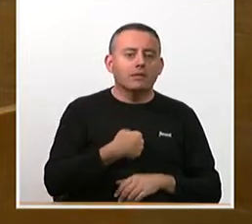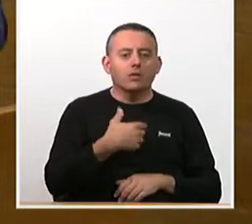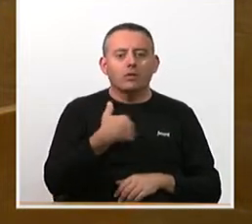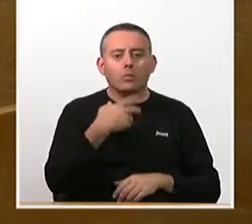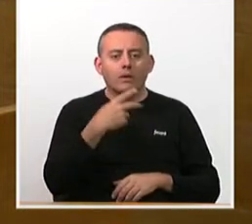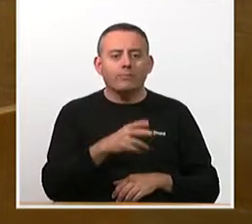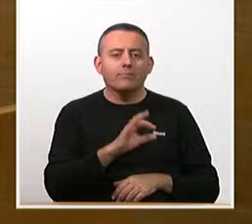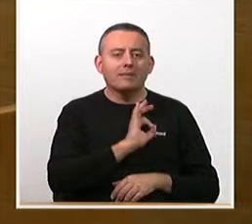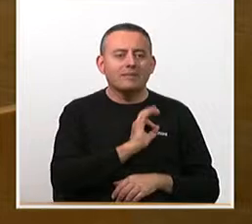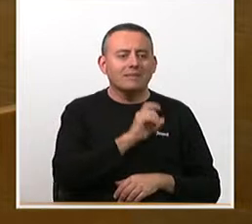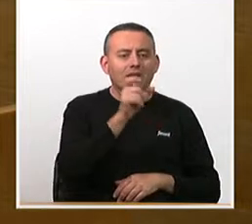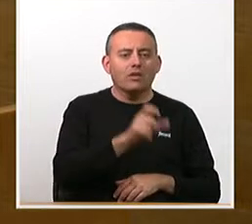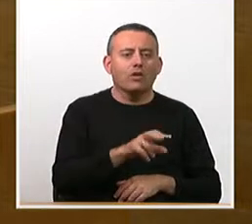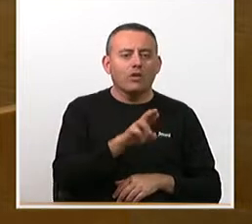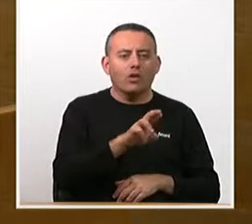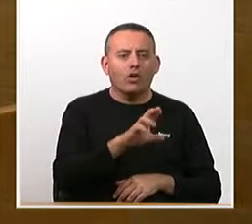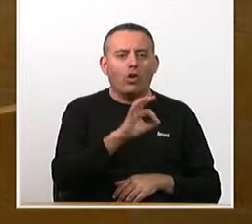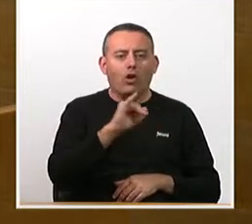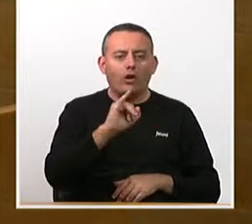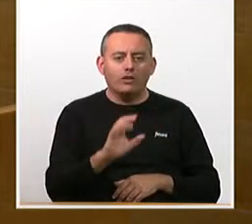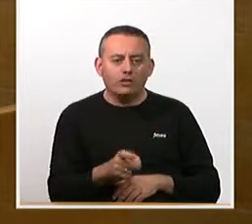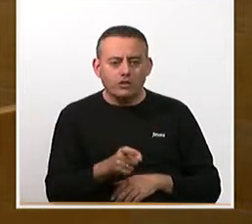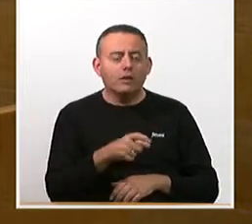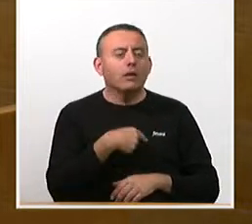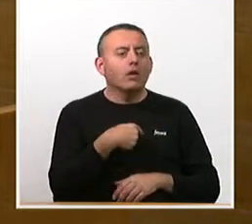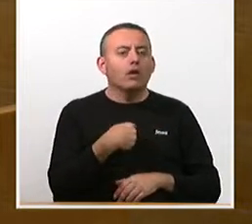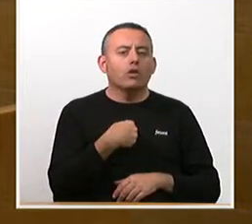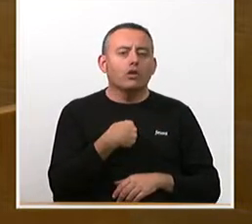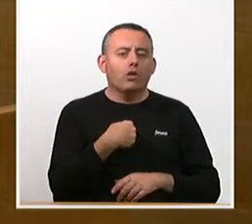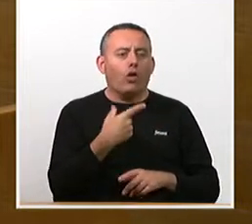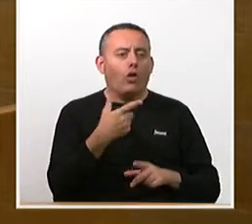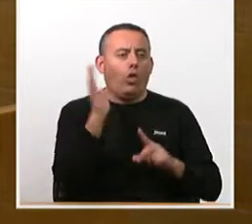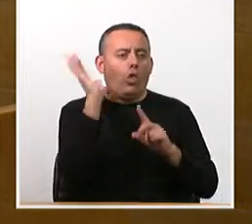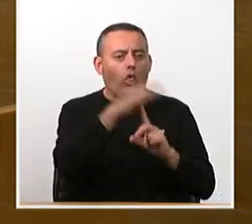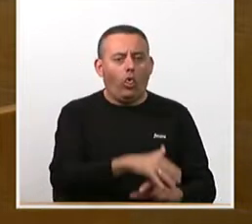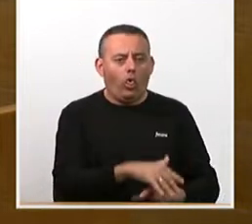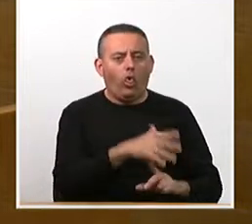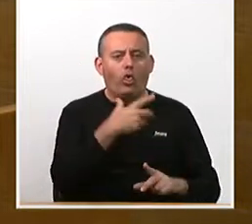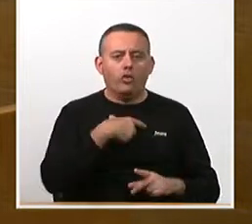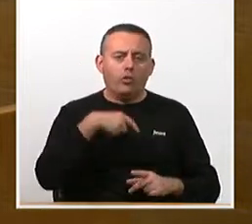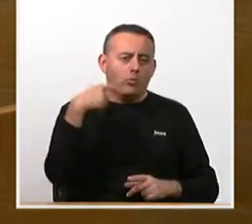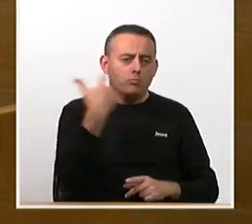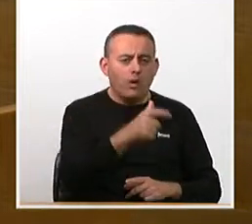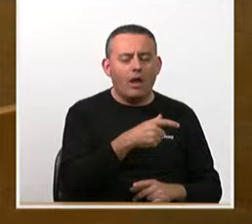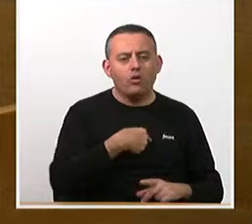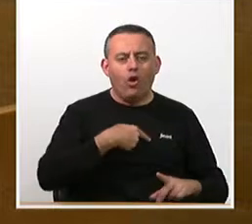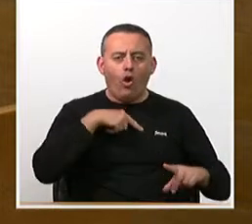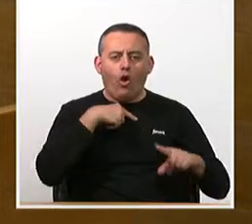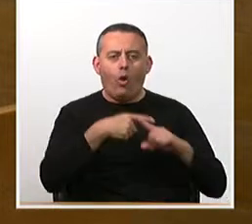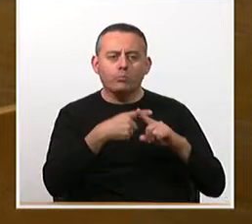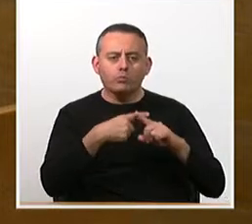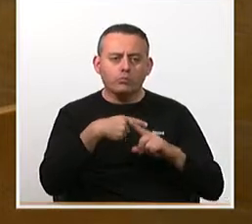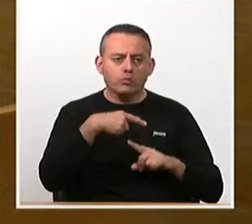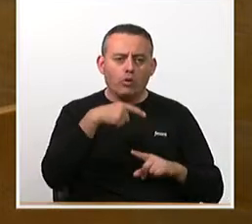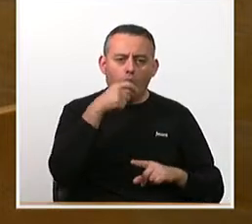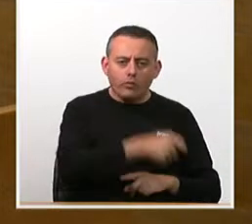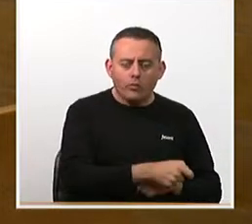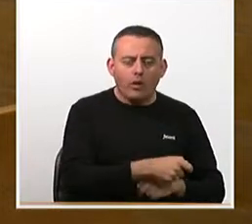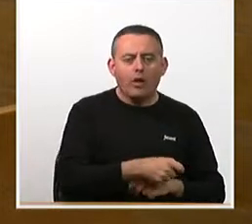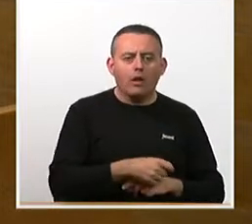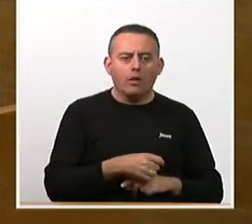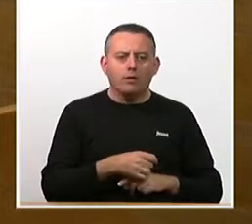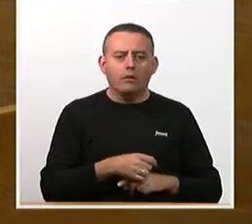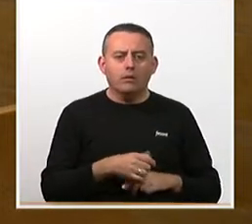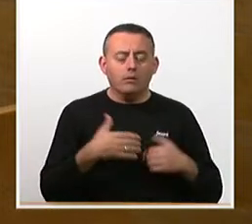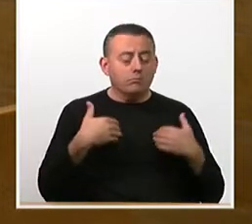roch que yo soy un censor que soy un represor que soy un homófobo yo le puedo asegurar que tengo todo